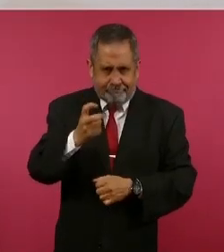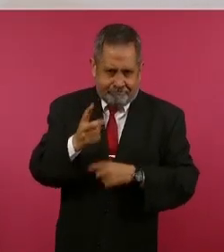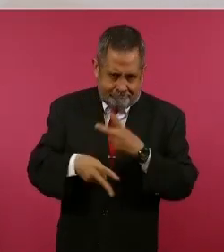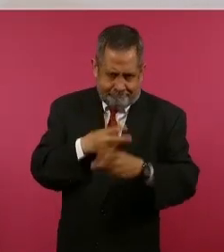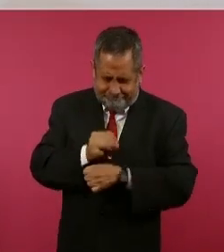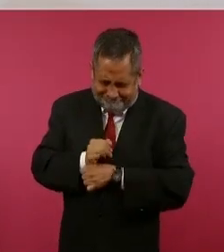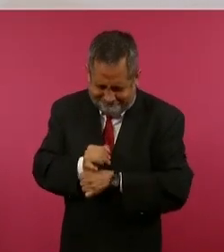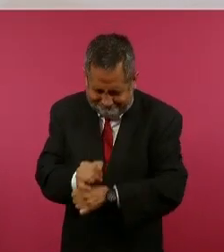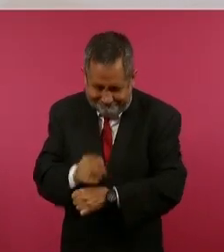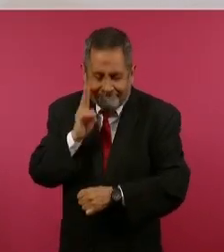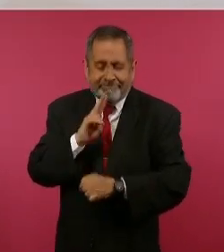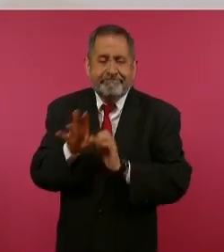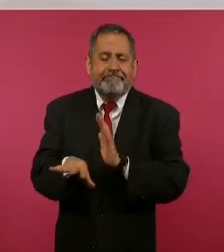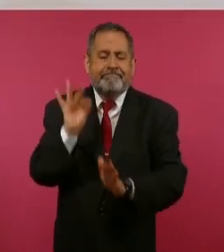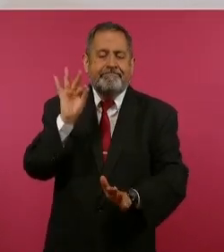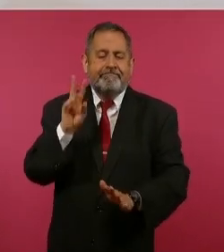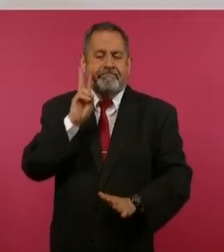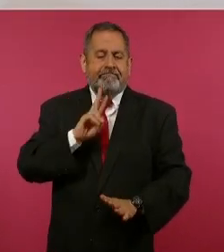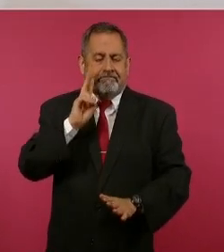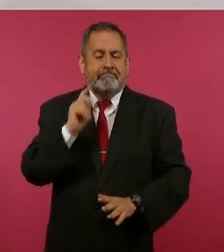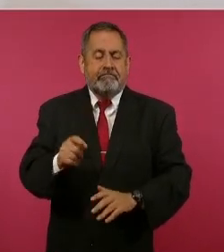investigación.